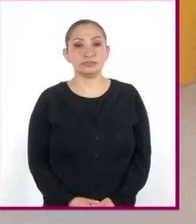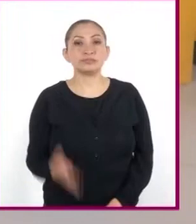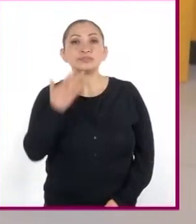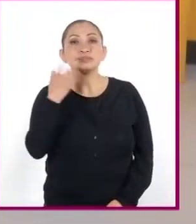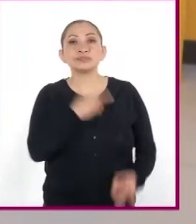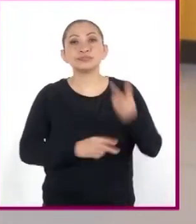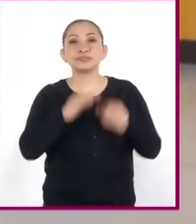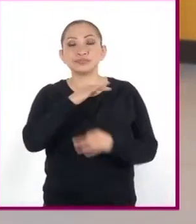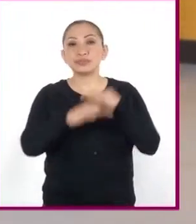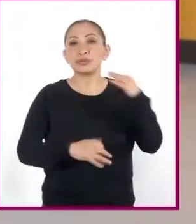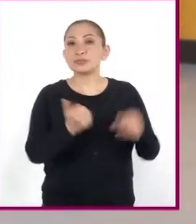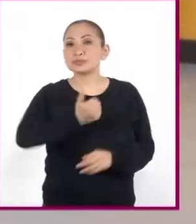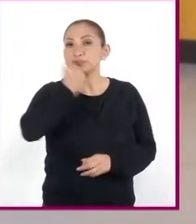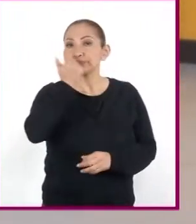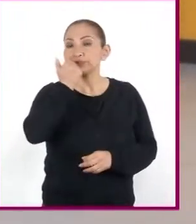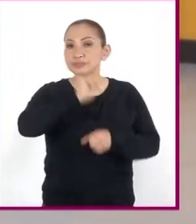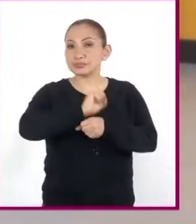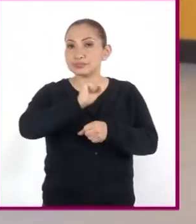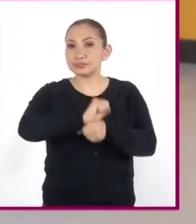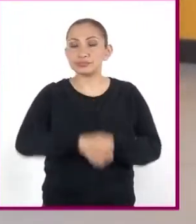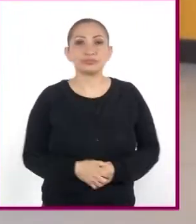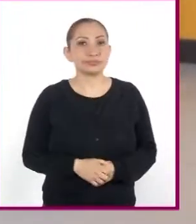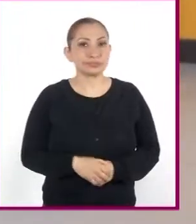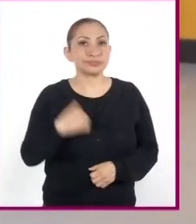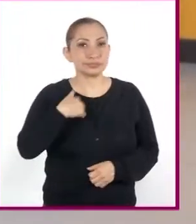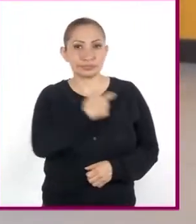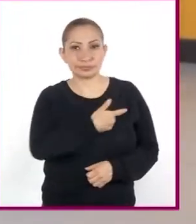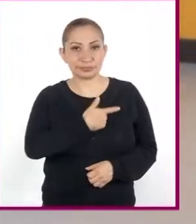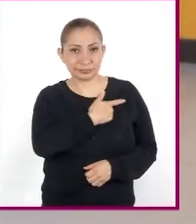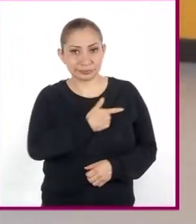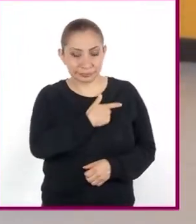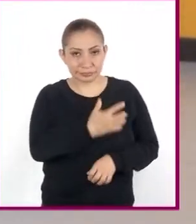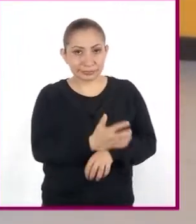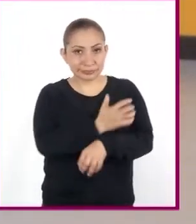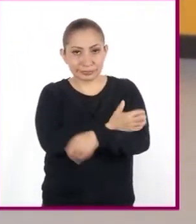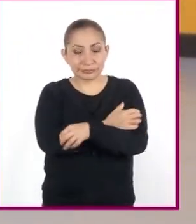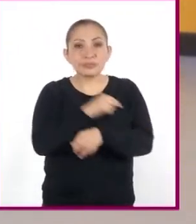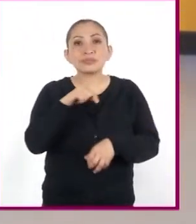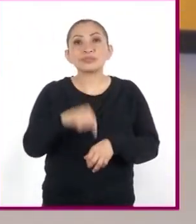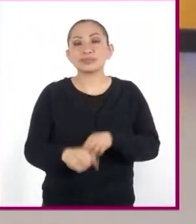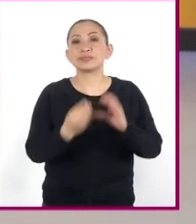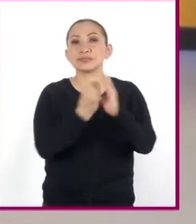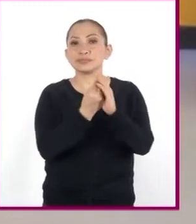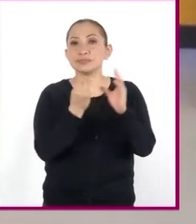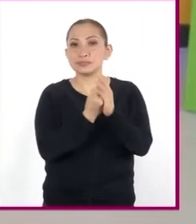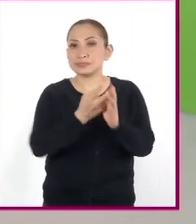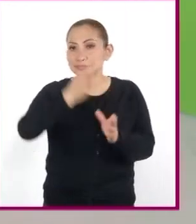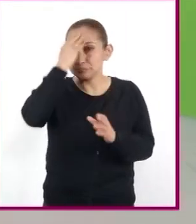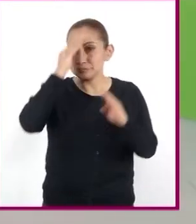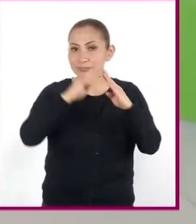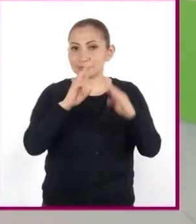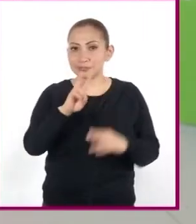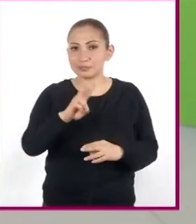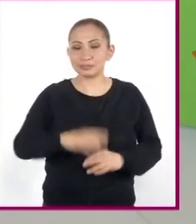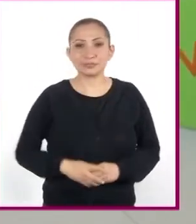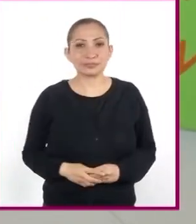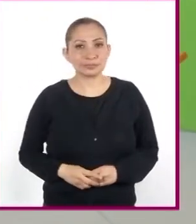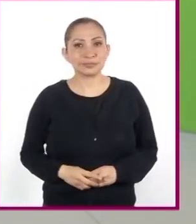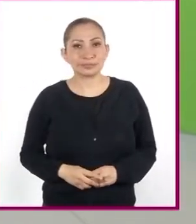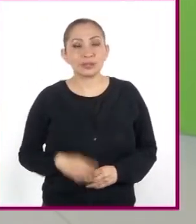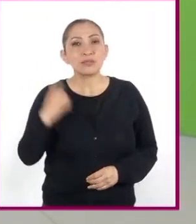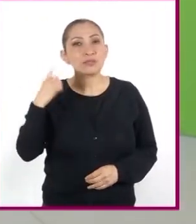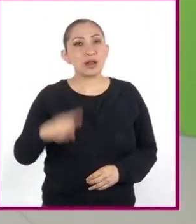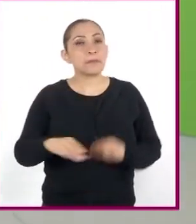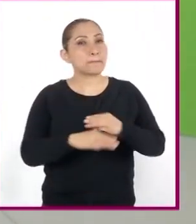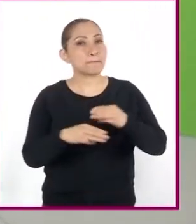Bienvenidas y bienvenidos estudiantes de secundaria. Me da mucho gusto que nos acompañen en esta sesión de Aprende en Casa 2 para